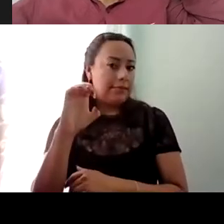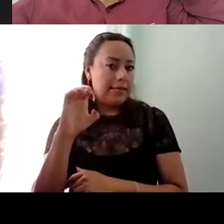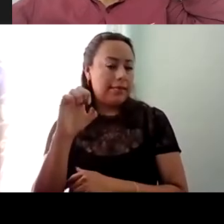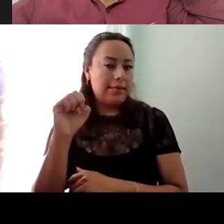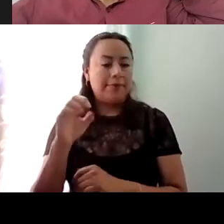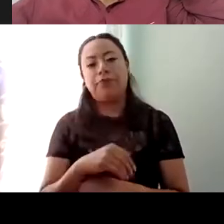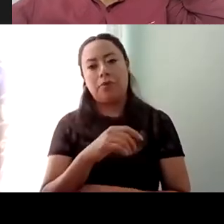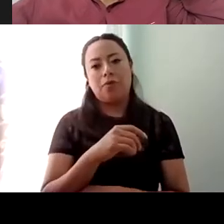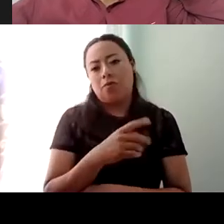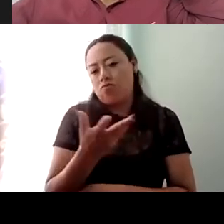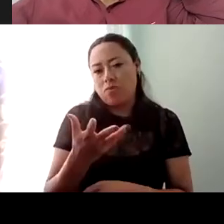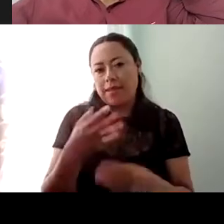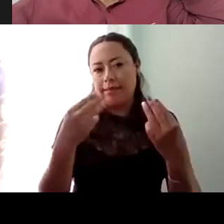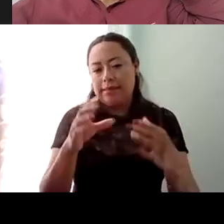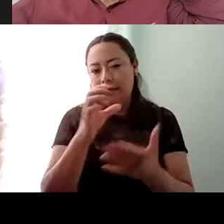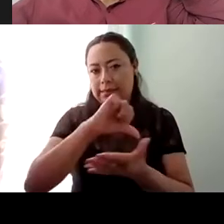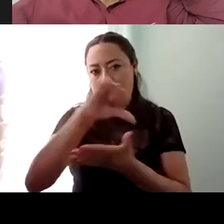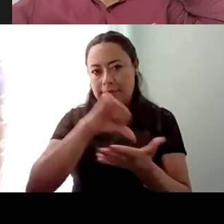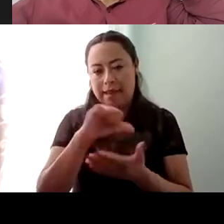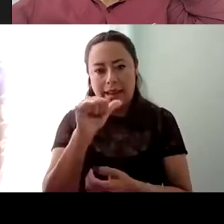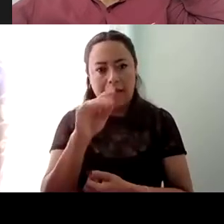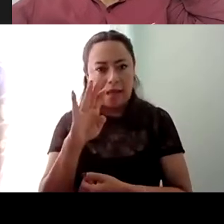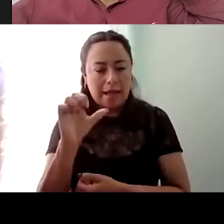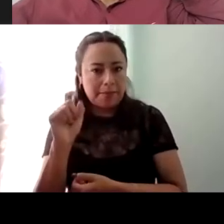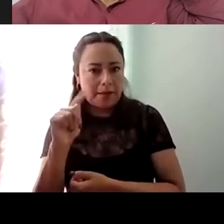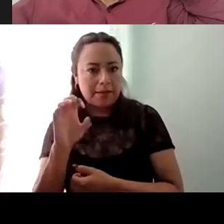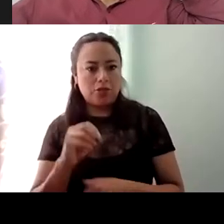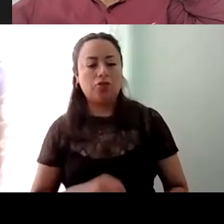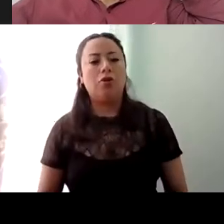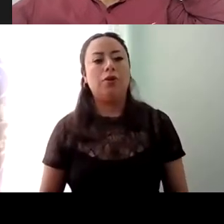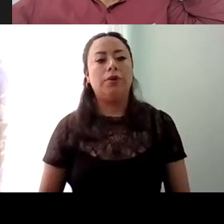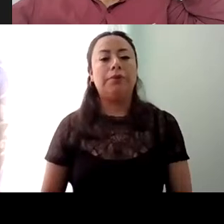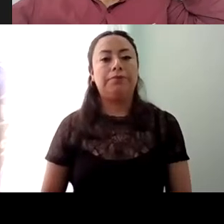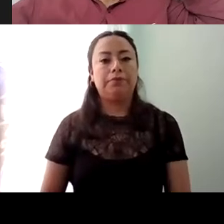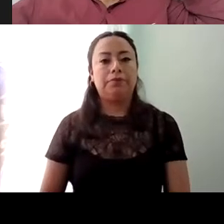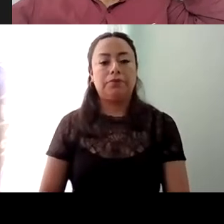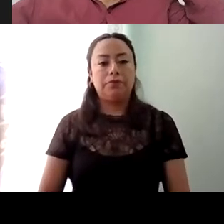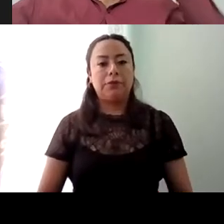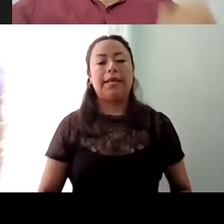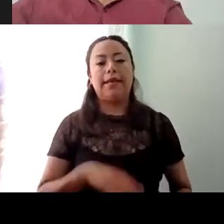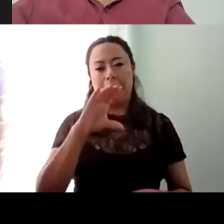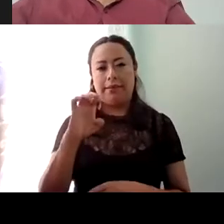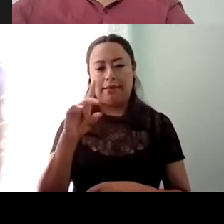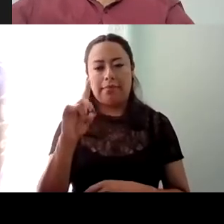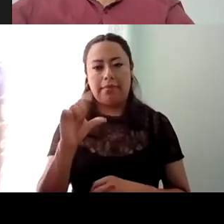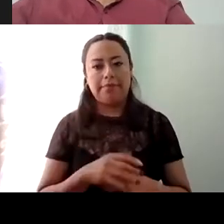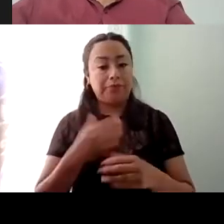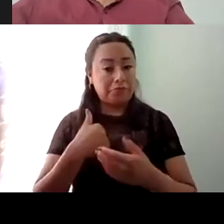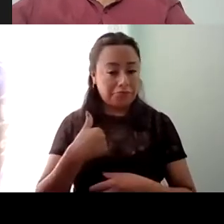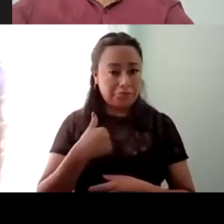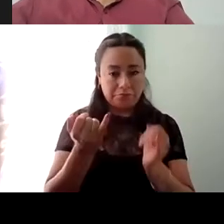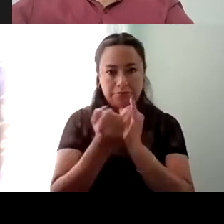Ciudad de México. He sido integrante del jurado para otorgar reconocimientos de la comisión cuando se me ha